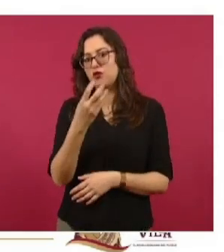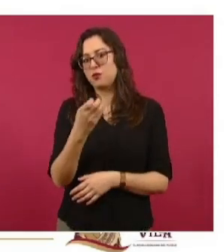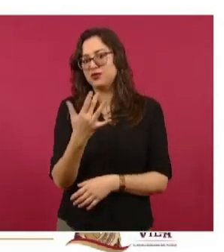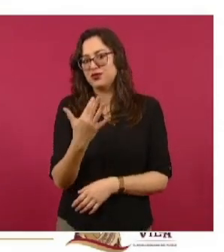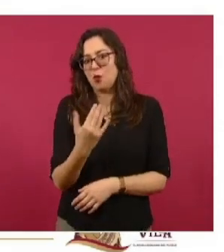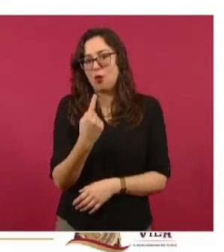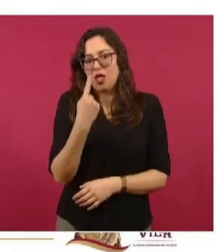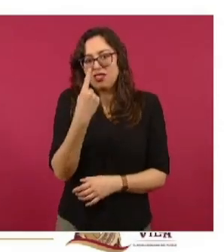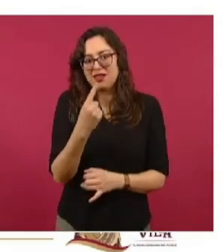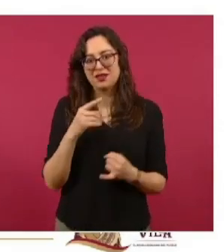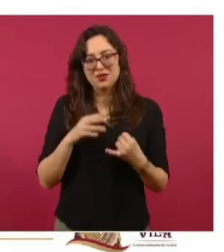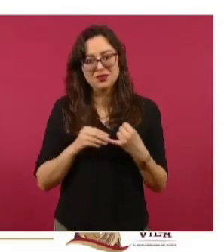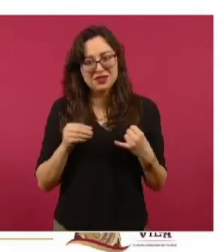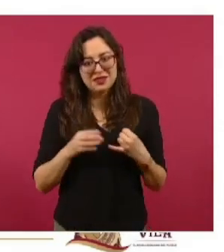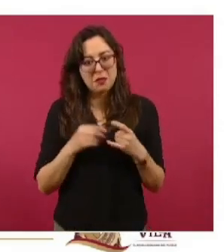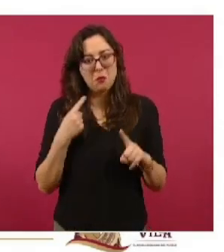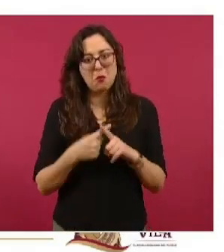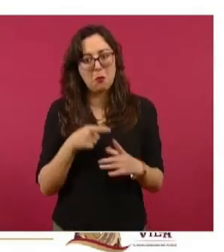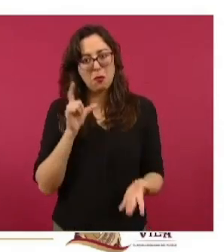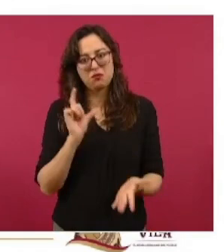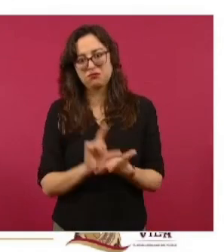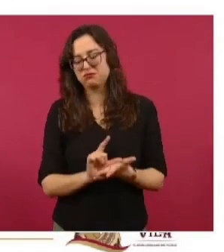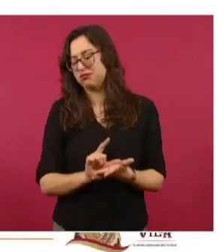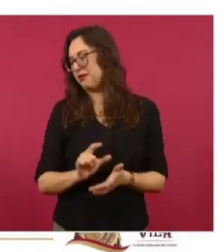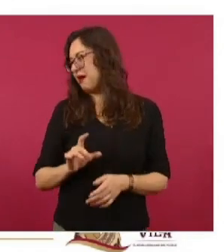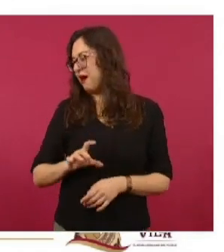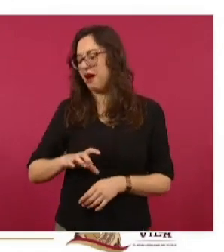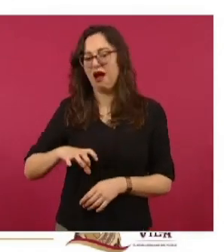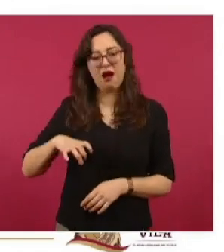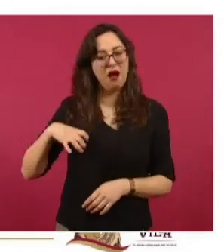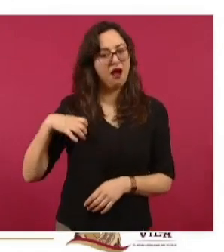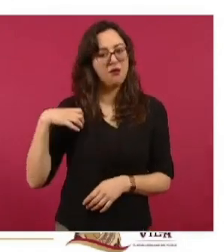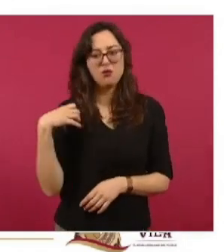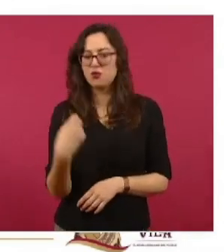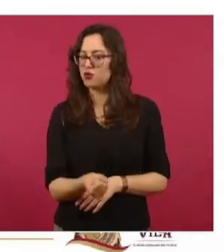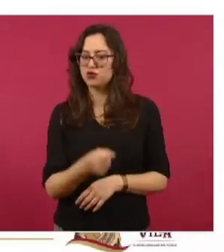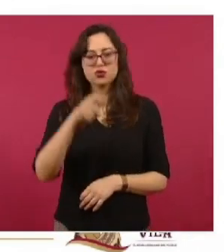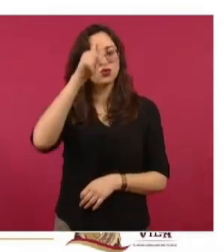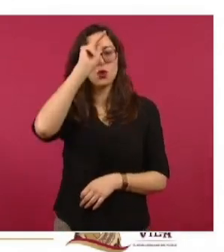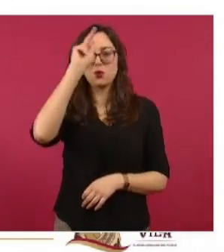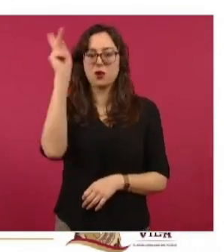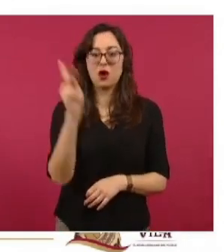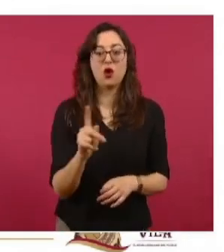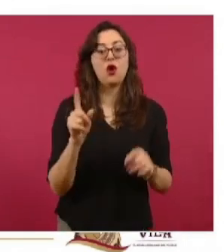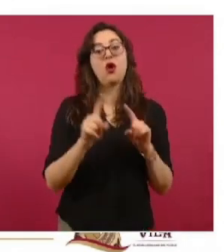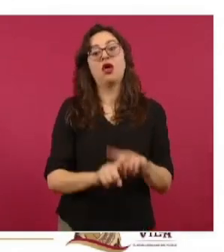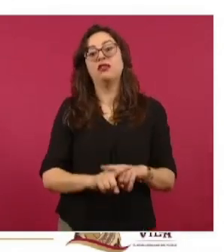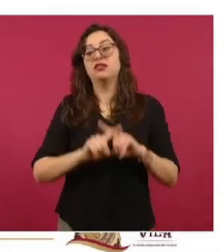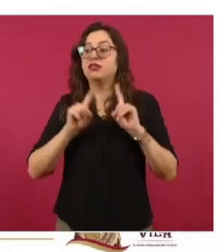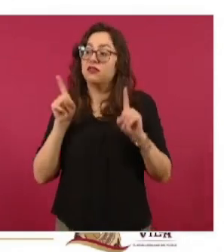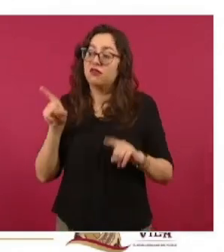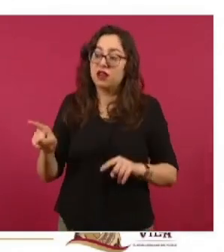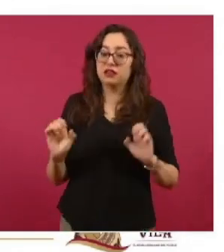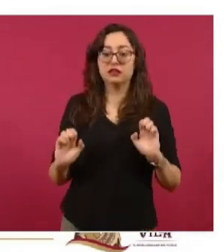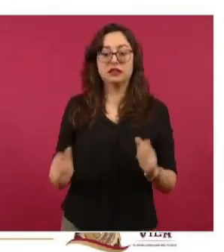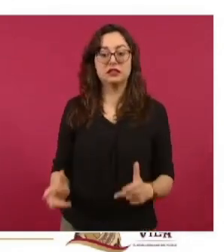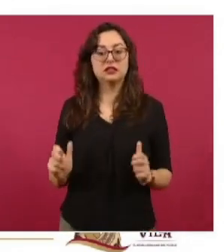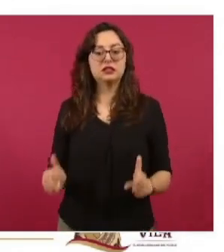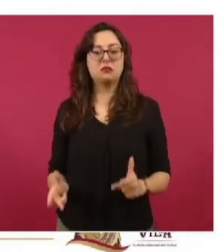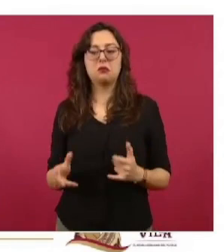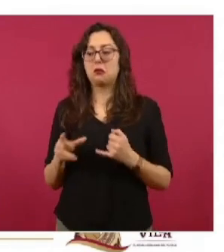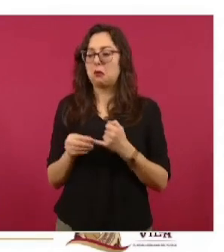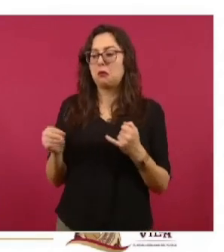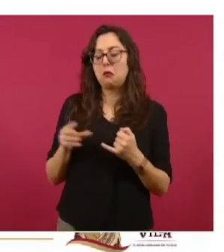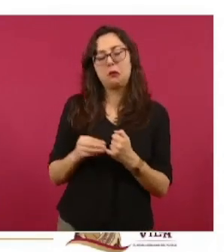centavos. Exageradísimo el margen. Compárenlo con los 15 centavos de Repsol en Tuxtla, Gutiérrez, Chiapas. En